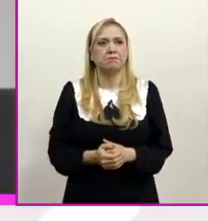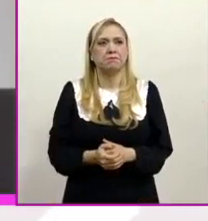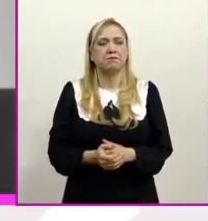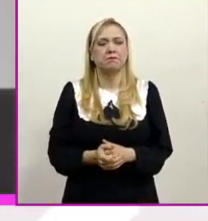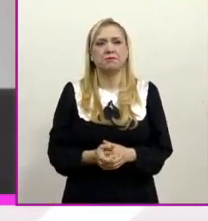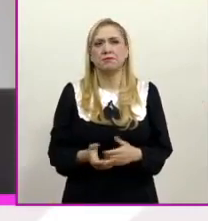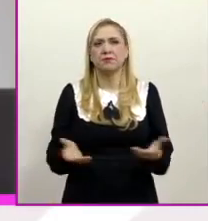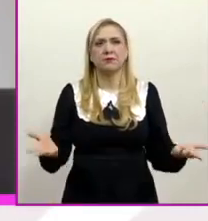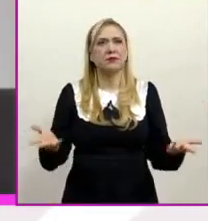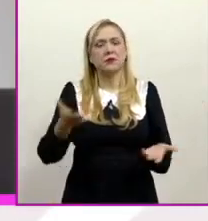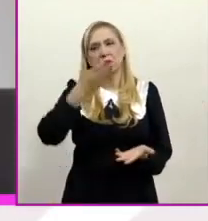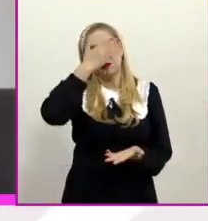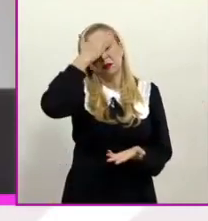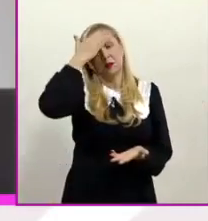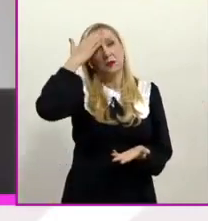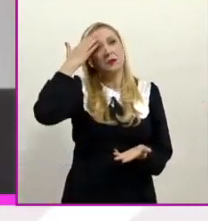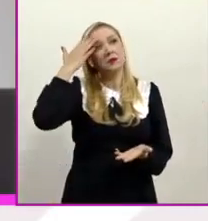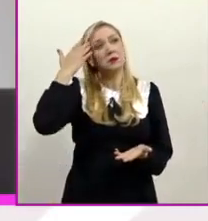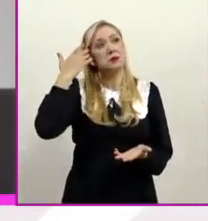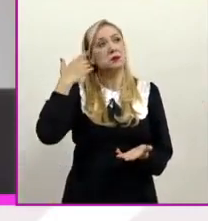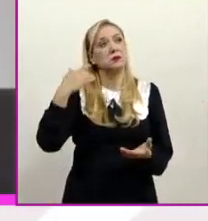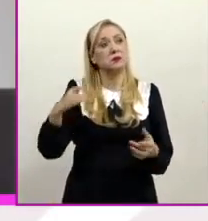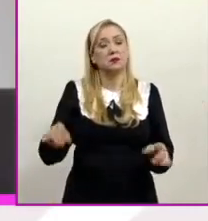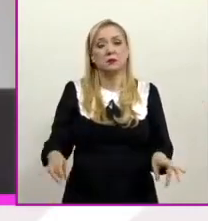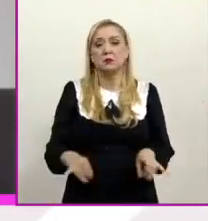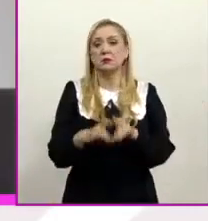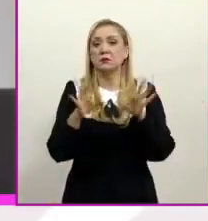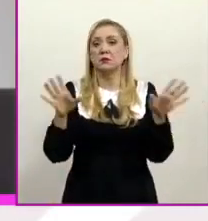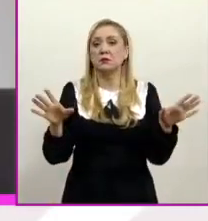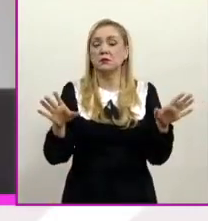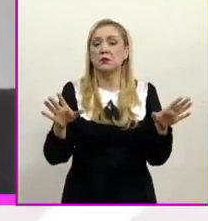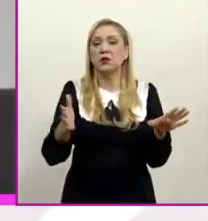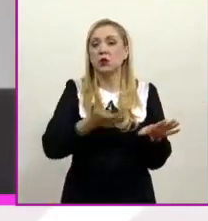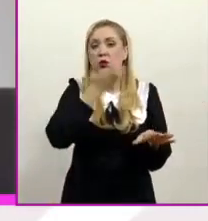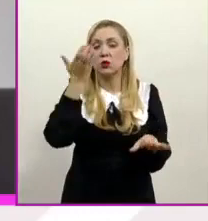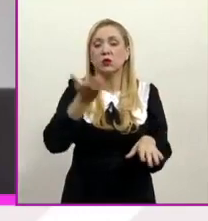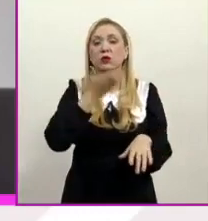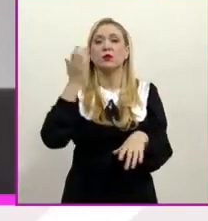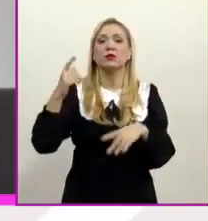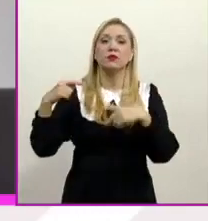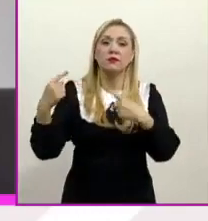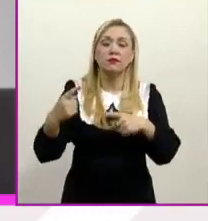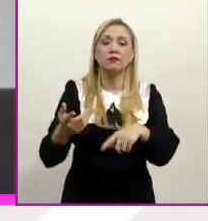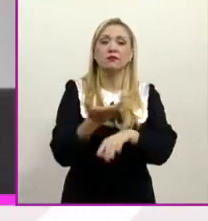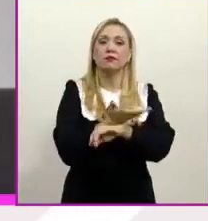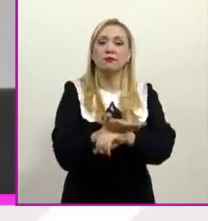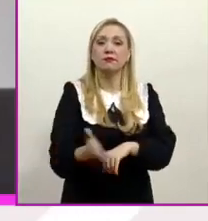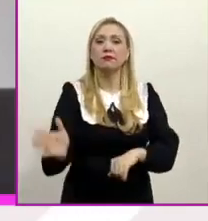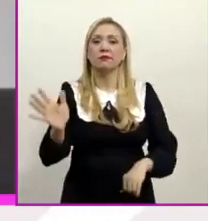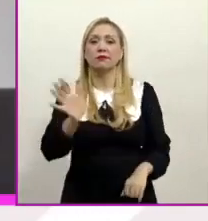de forma inconsciente, replicaron el modelo de la blanquitud